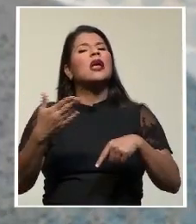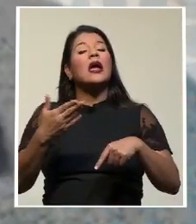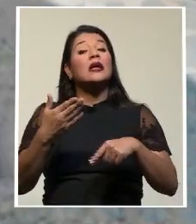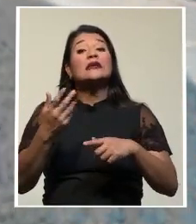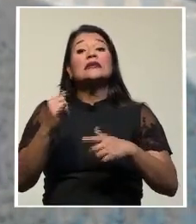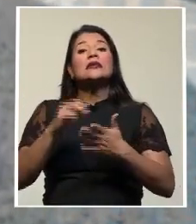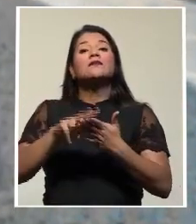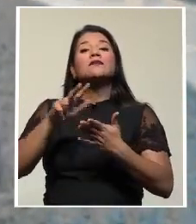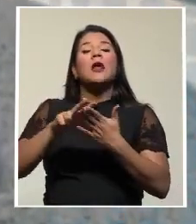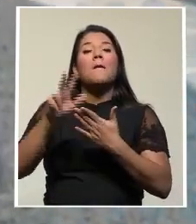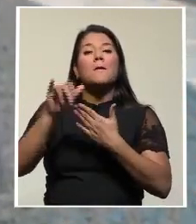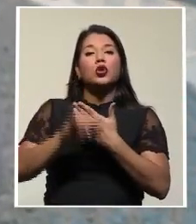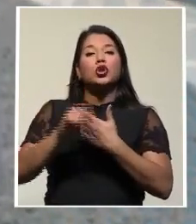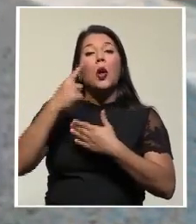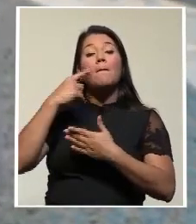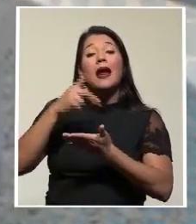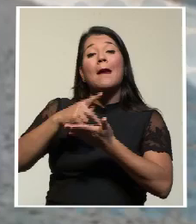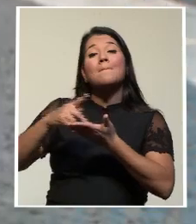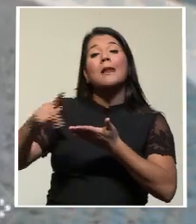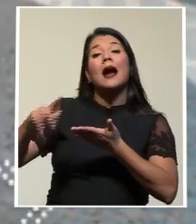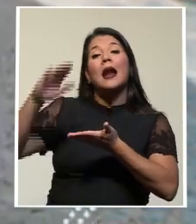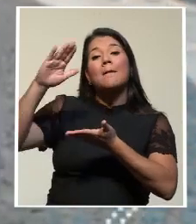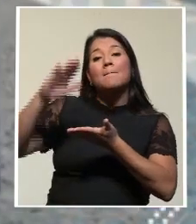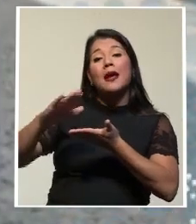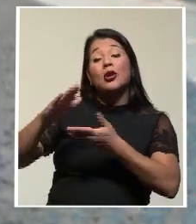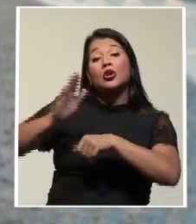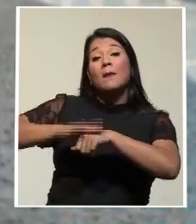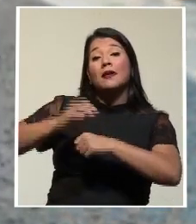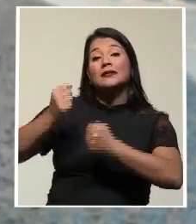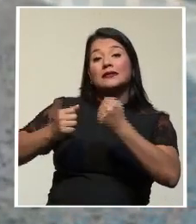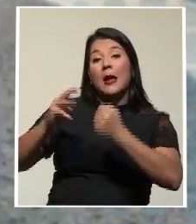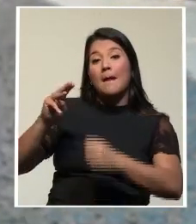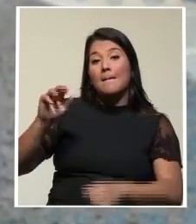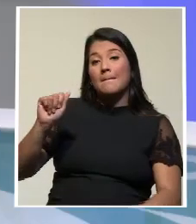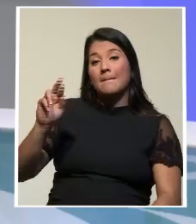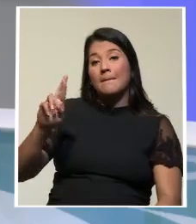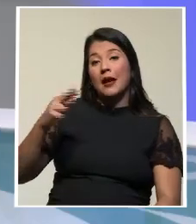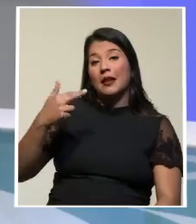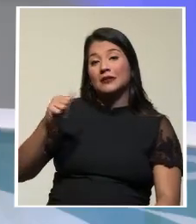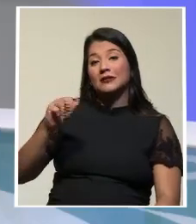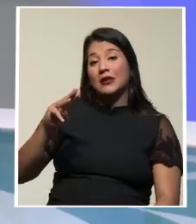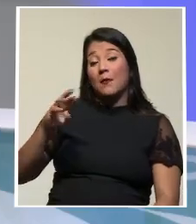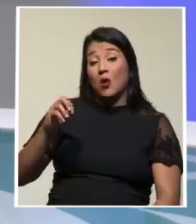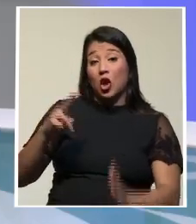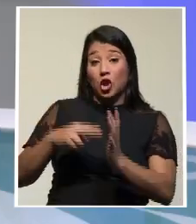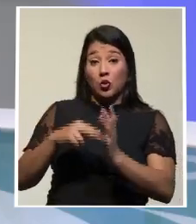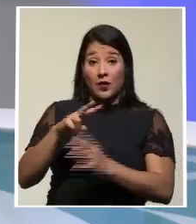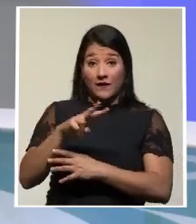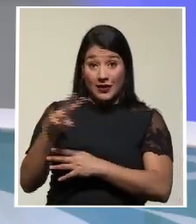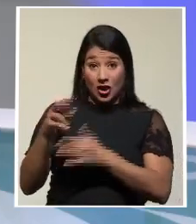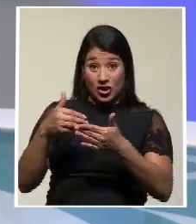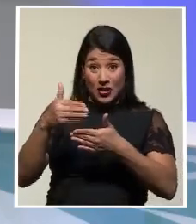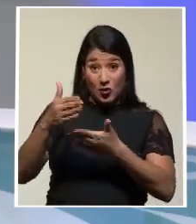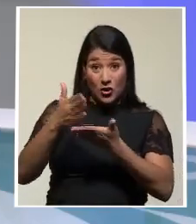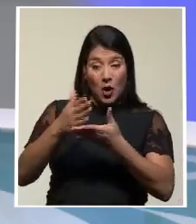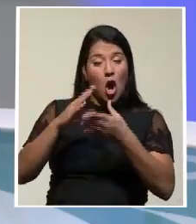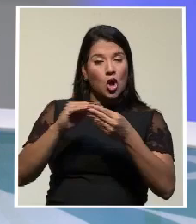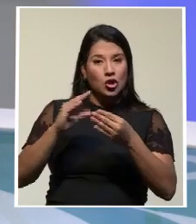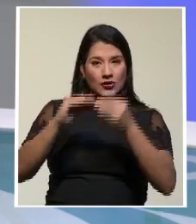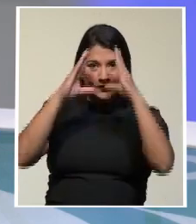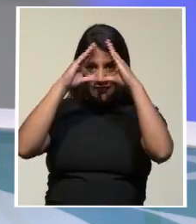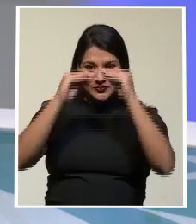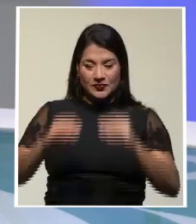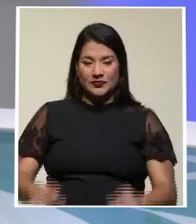permitiría exonerar una parte del marchamo 2022. Al volver del corte, le contamos los